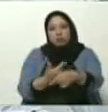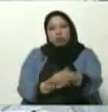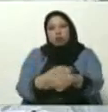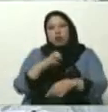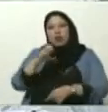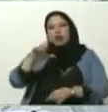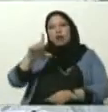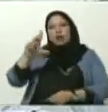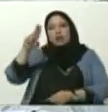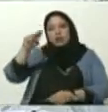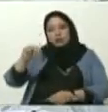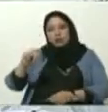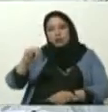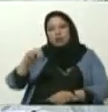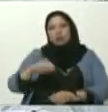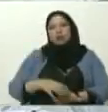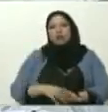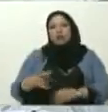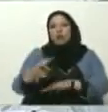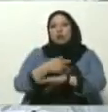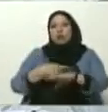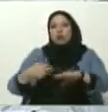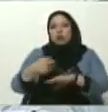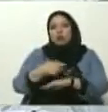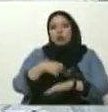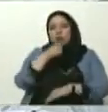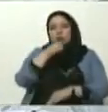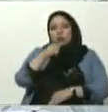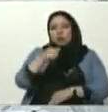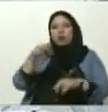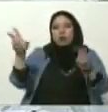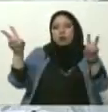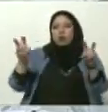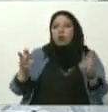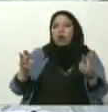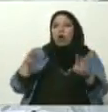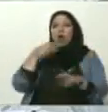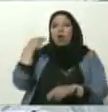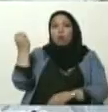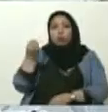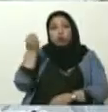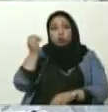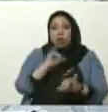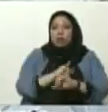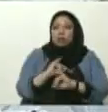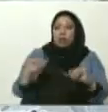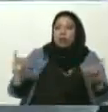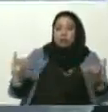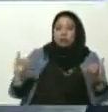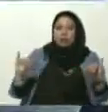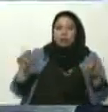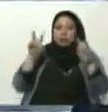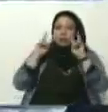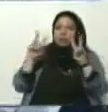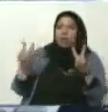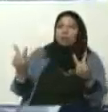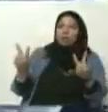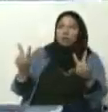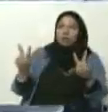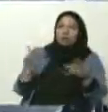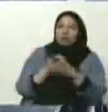ELN y por supuesto el gobierno neogranadino. Una nueva oportunidad que ya todos y todas estamos viendo que